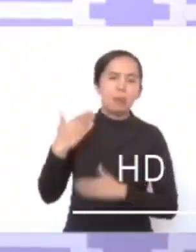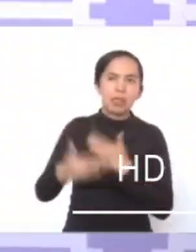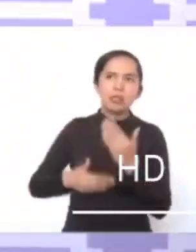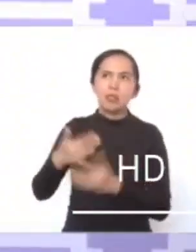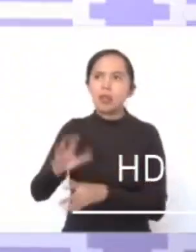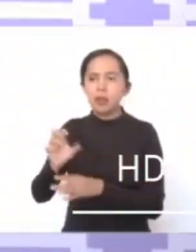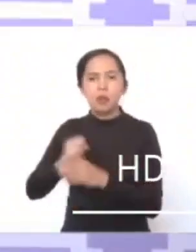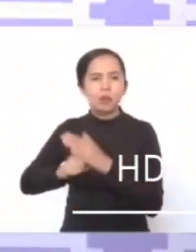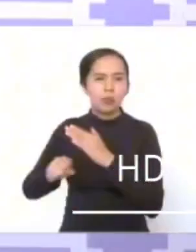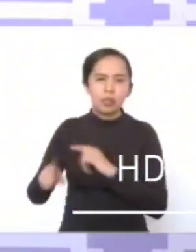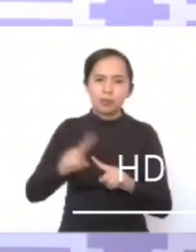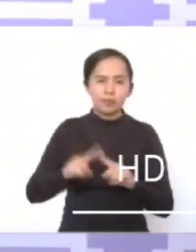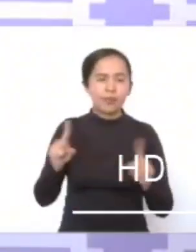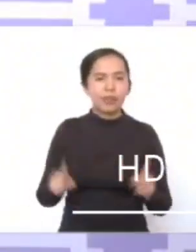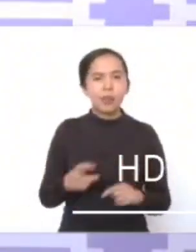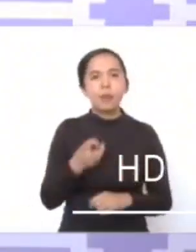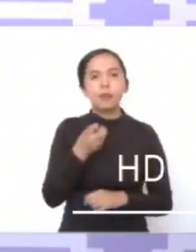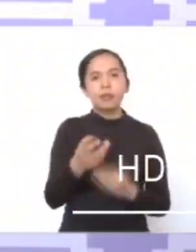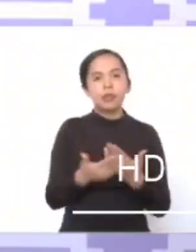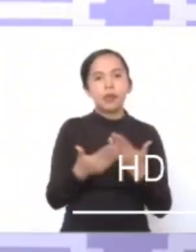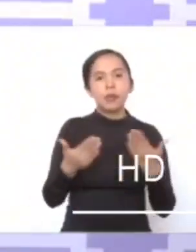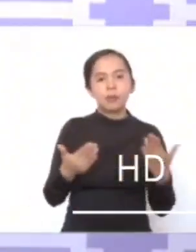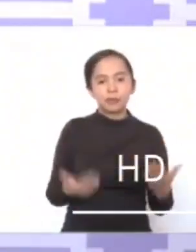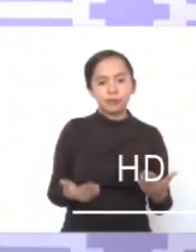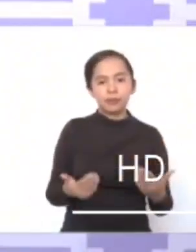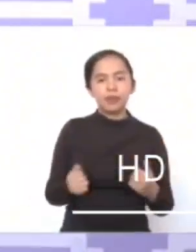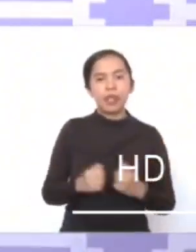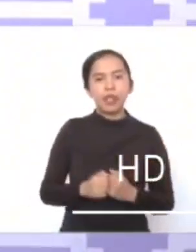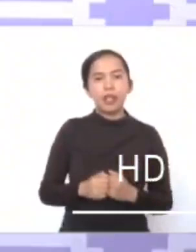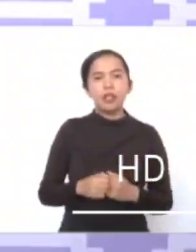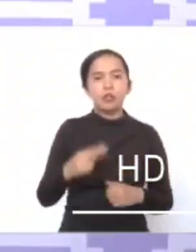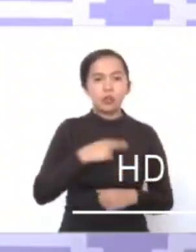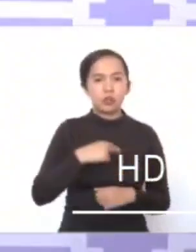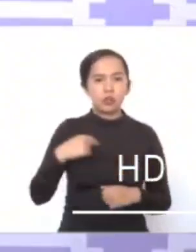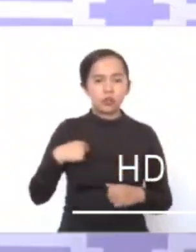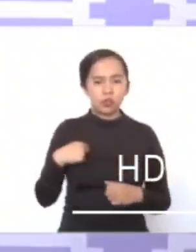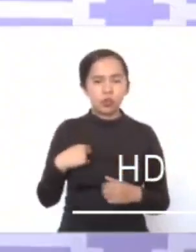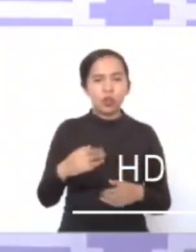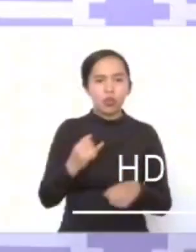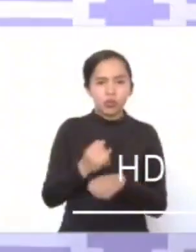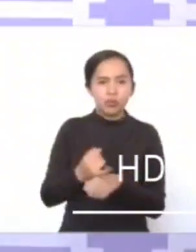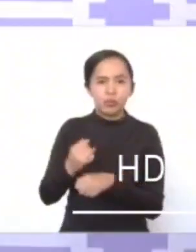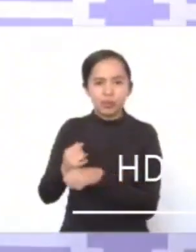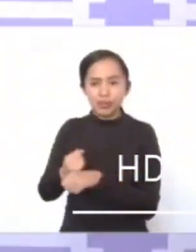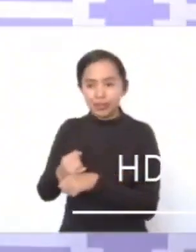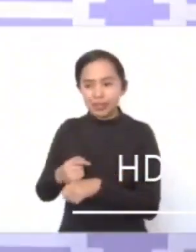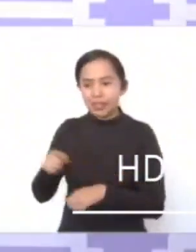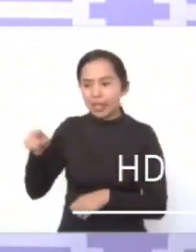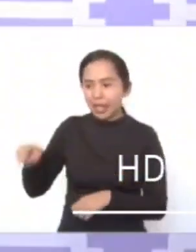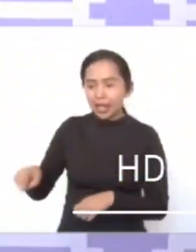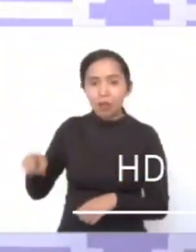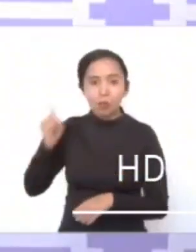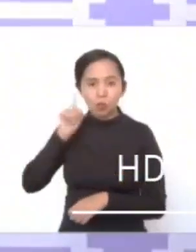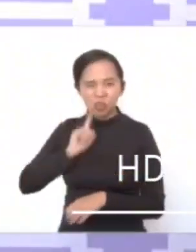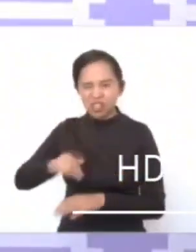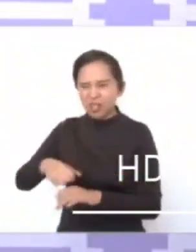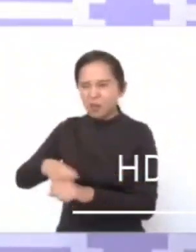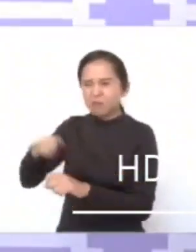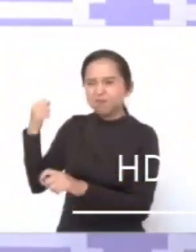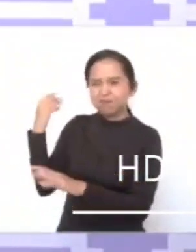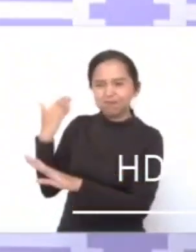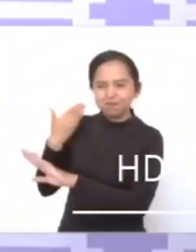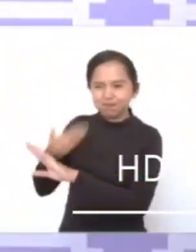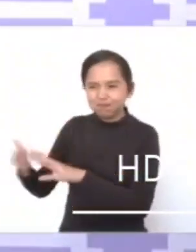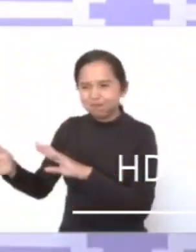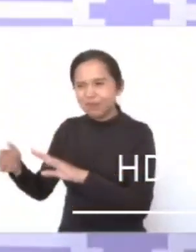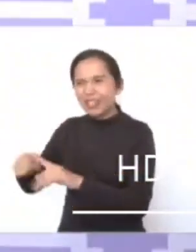Entonces, la clasificación o llevar a cabo los protocolos de toda muerte violenta de mujer como